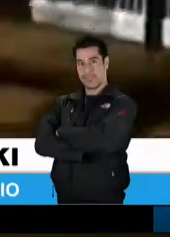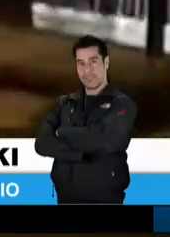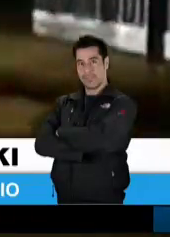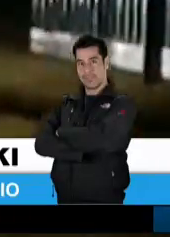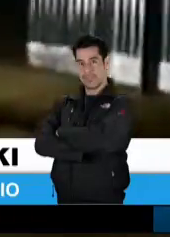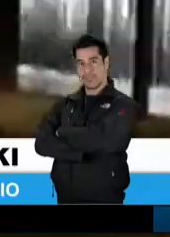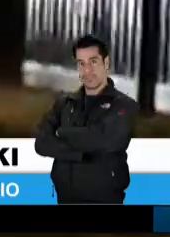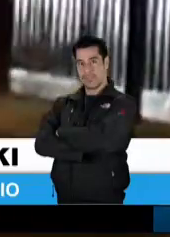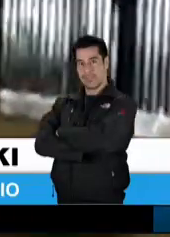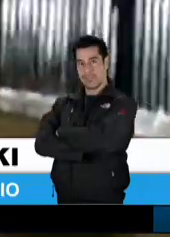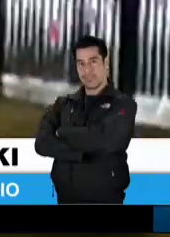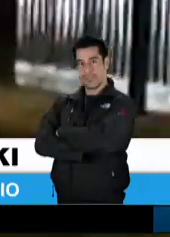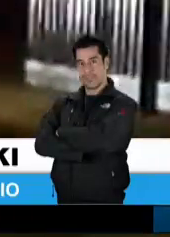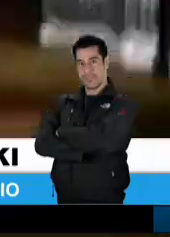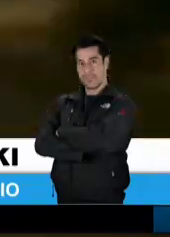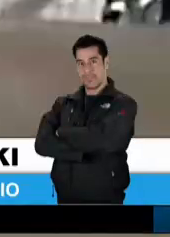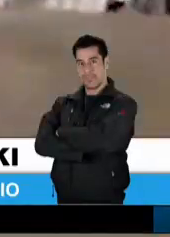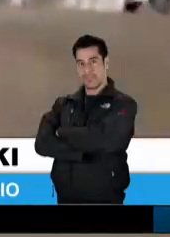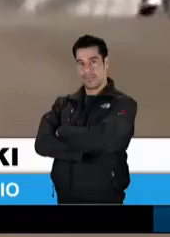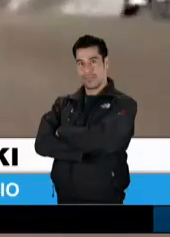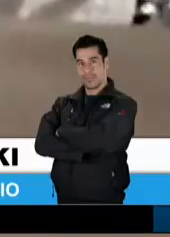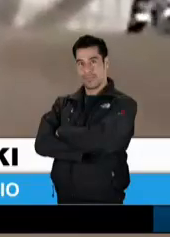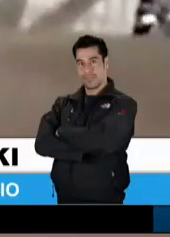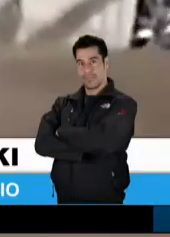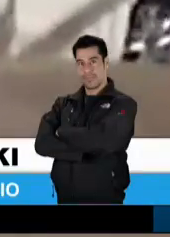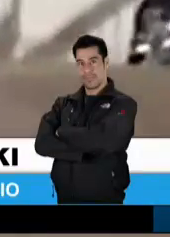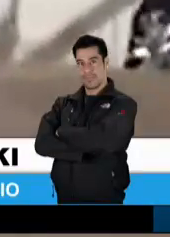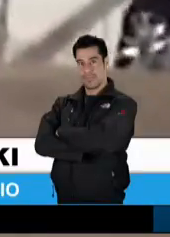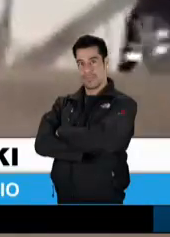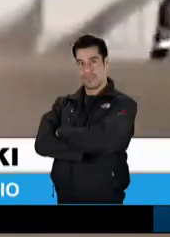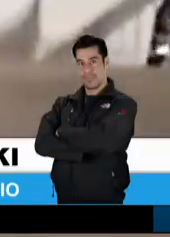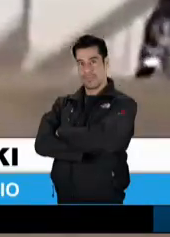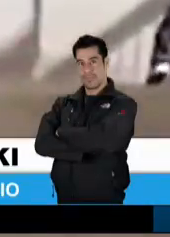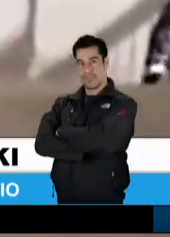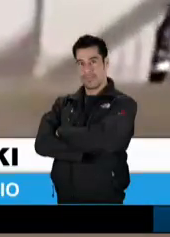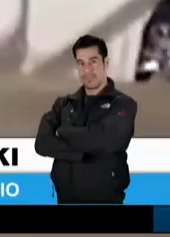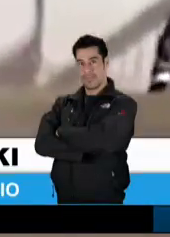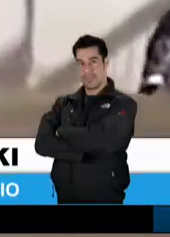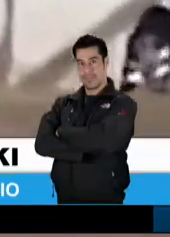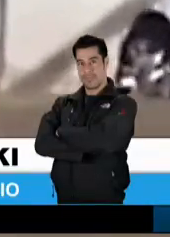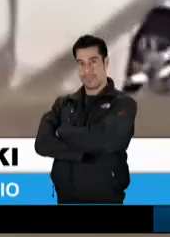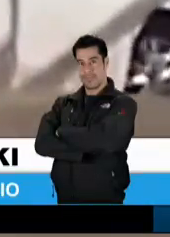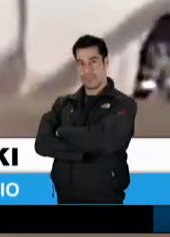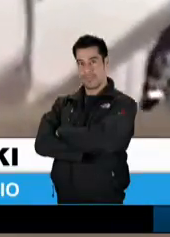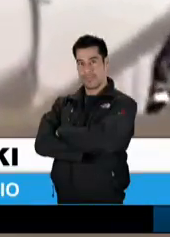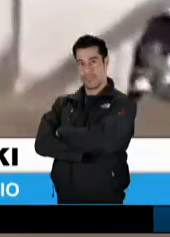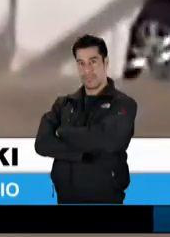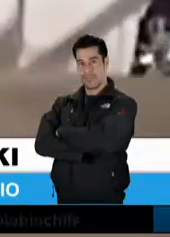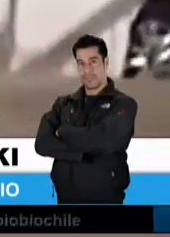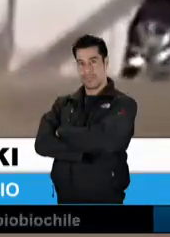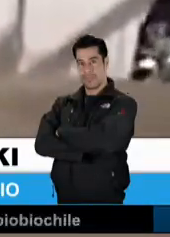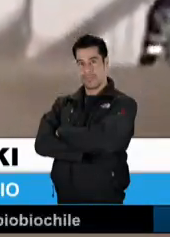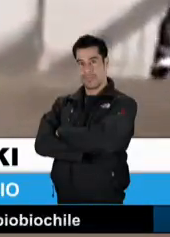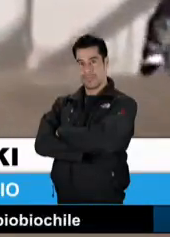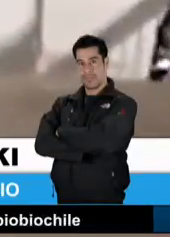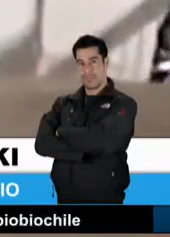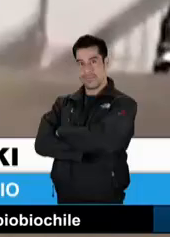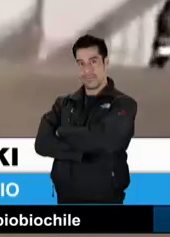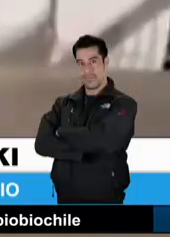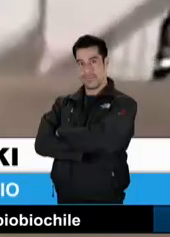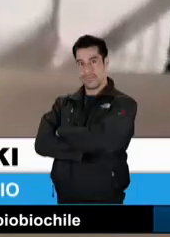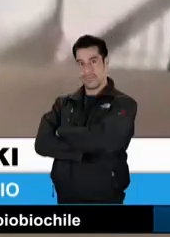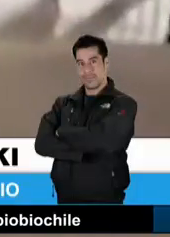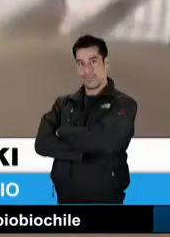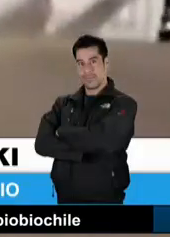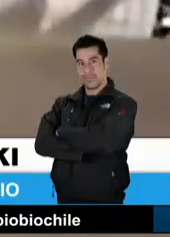también el vehículo que estaba baleado en la parte trasera. Tenía la luneta trasera con impactos balísticos, estaba destruida. Aparentemente, según se